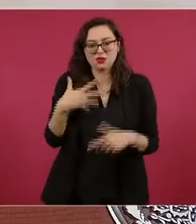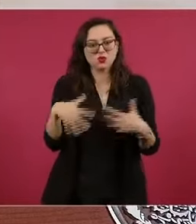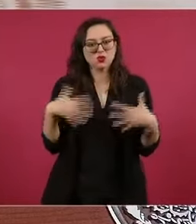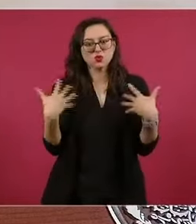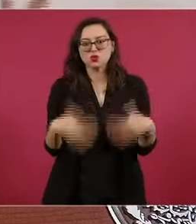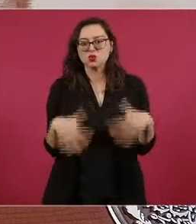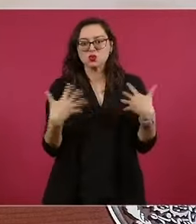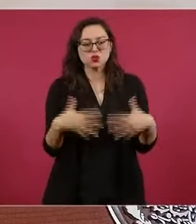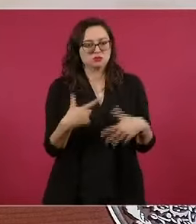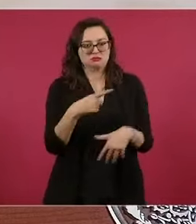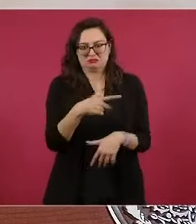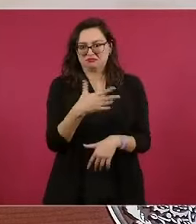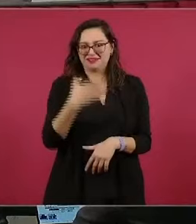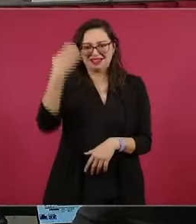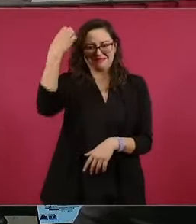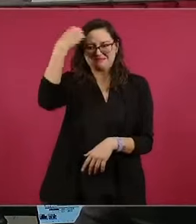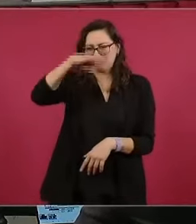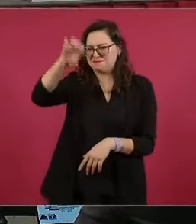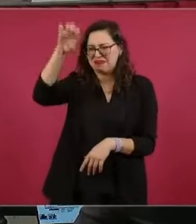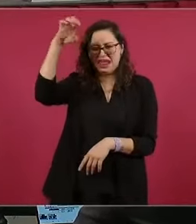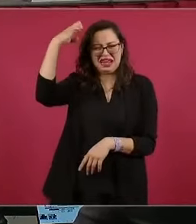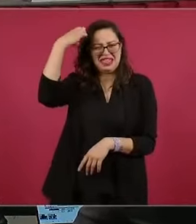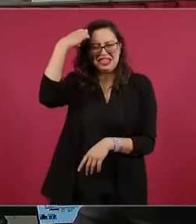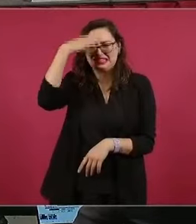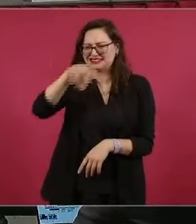bueno, parlamentario,